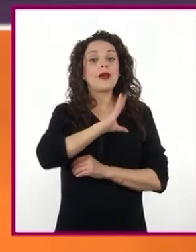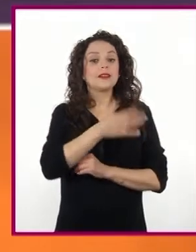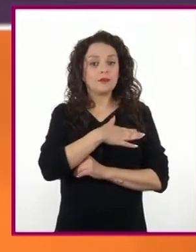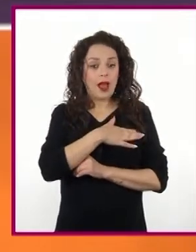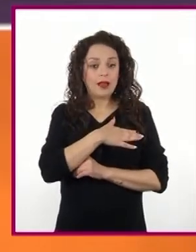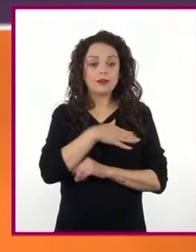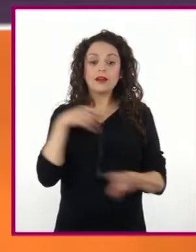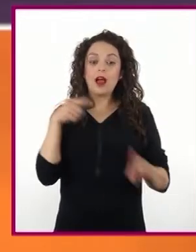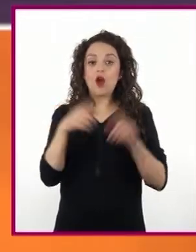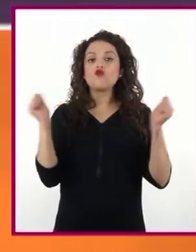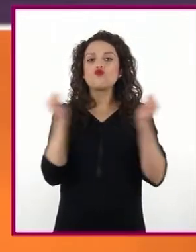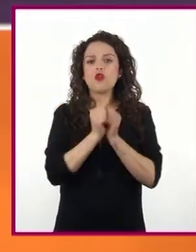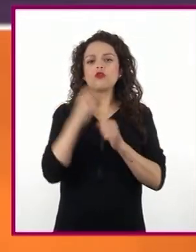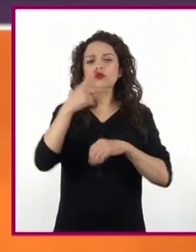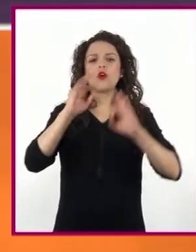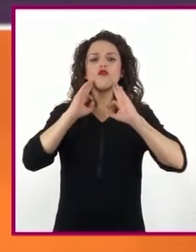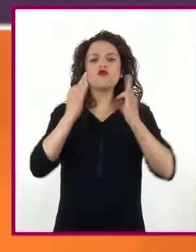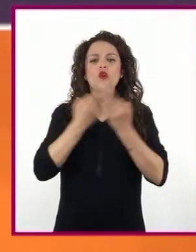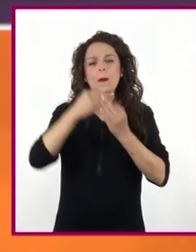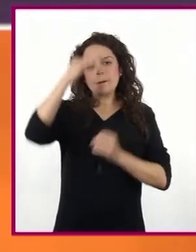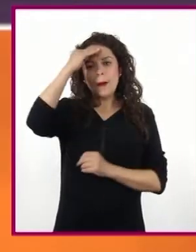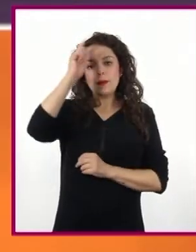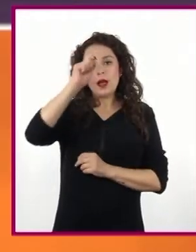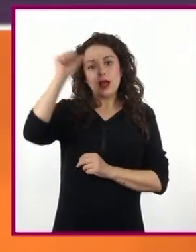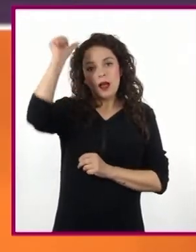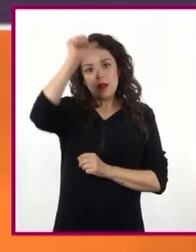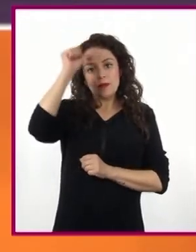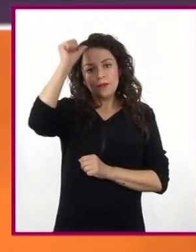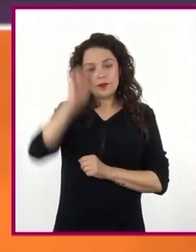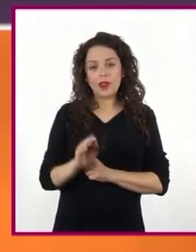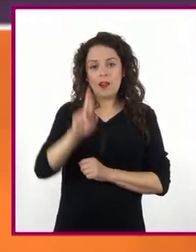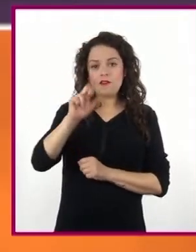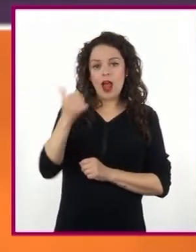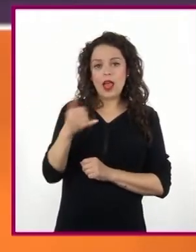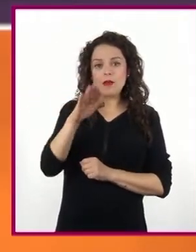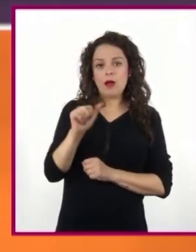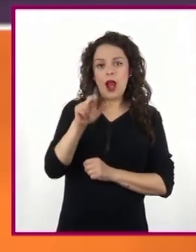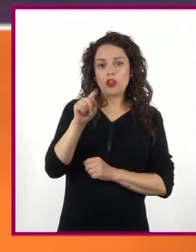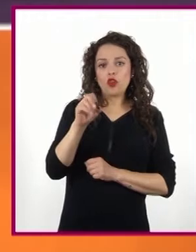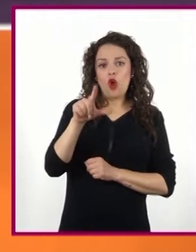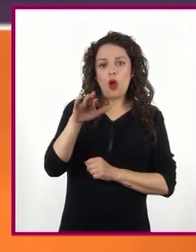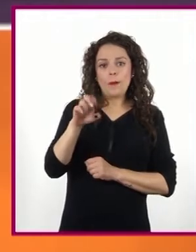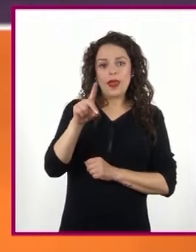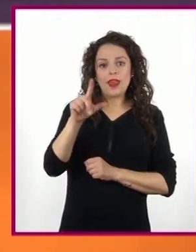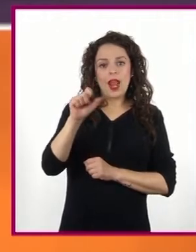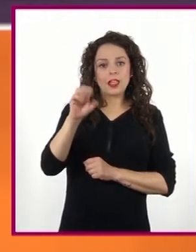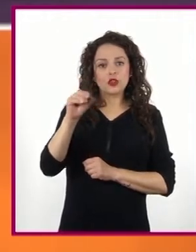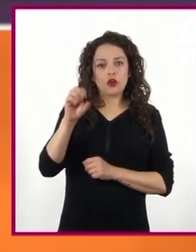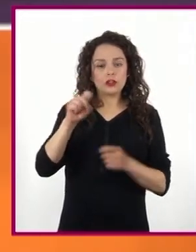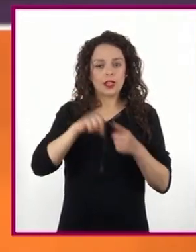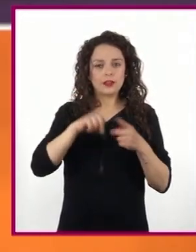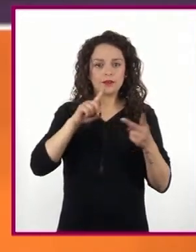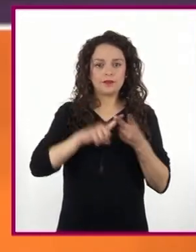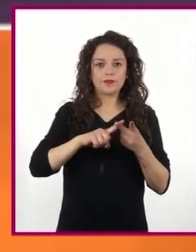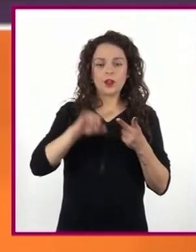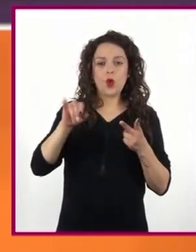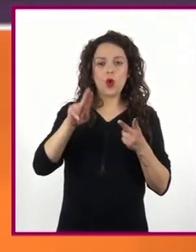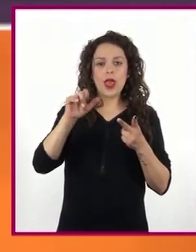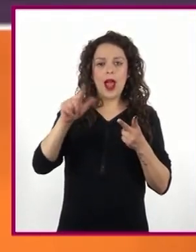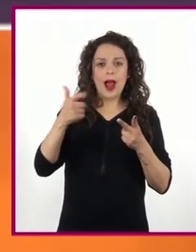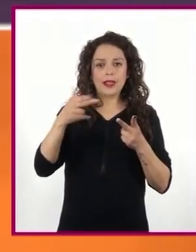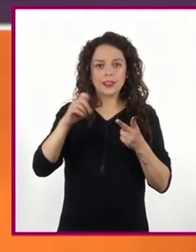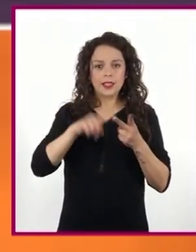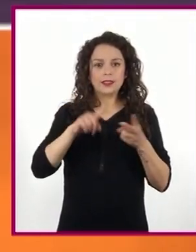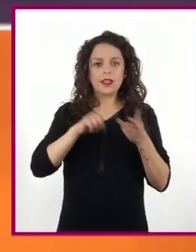pensamiento de los frailes. Destacan entre muchos Fray Bartolomé de las Casas, Fray Julián Garcés, Fray Alonso de la Vera